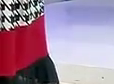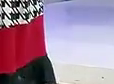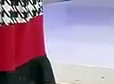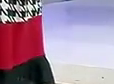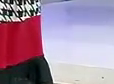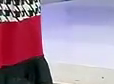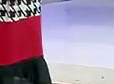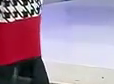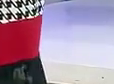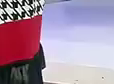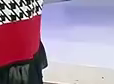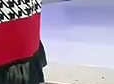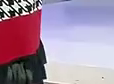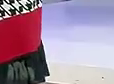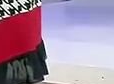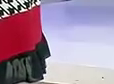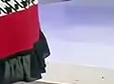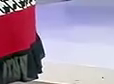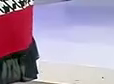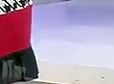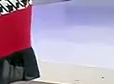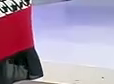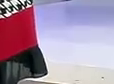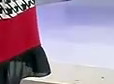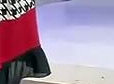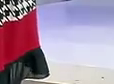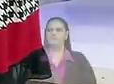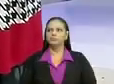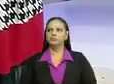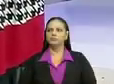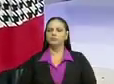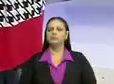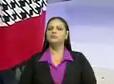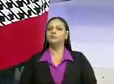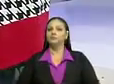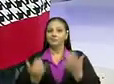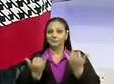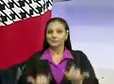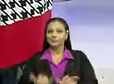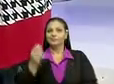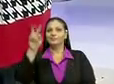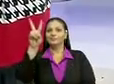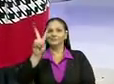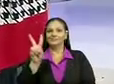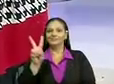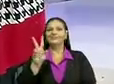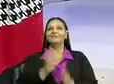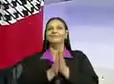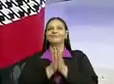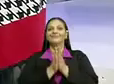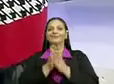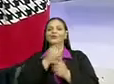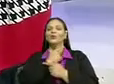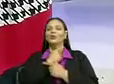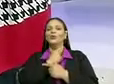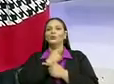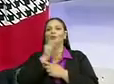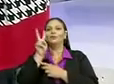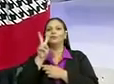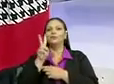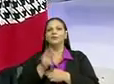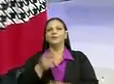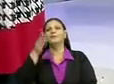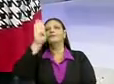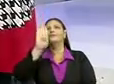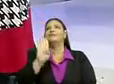Gracias a Dios, es viernes. Así es, claro. Cada día los viernes los quiero más. Por supuesto, ya somos dos. Con esa levantadera. Chócala.